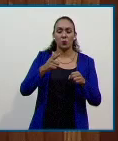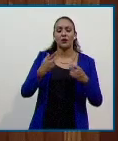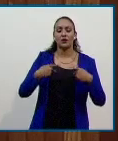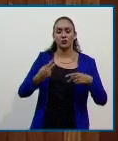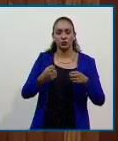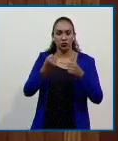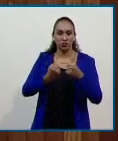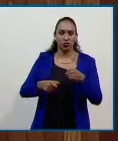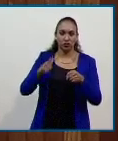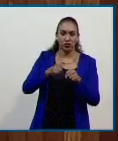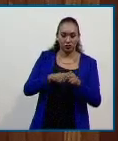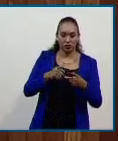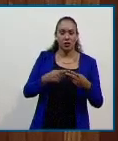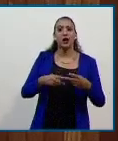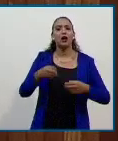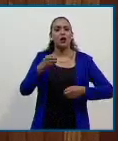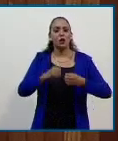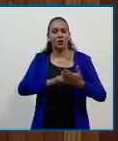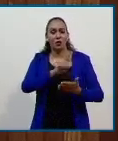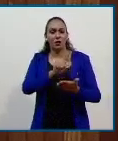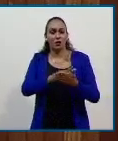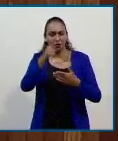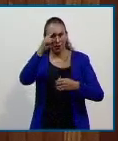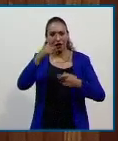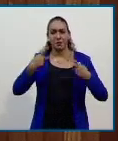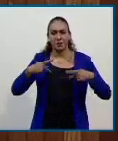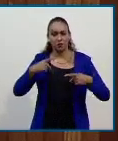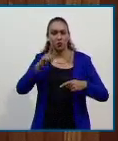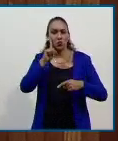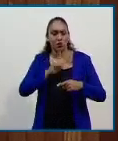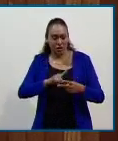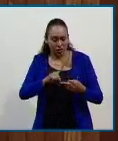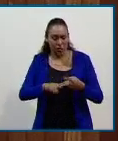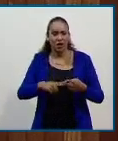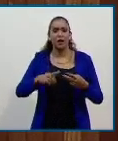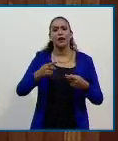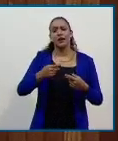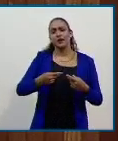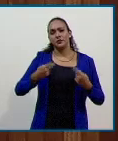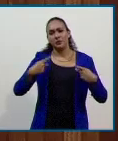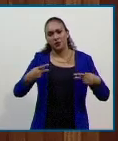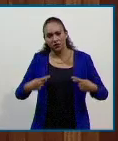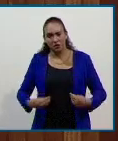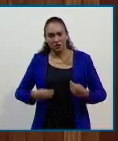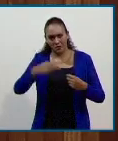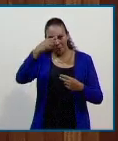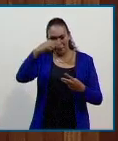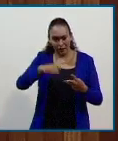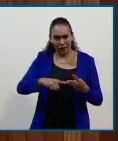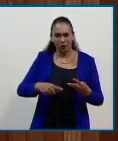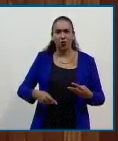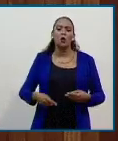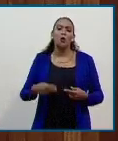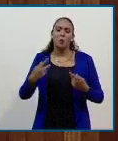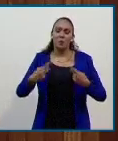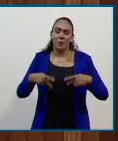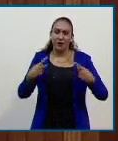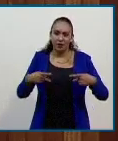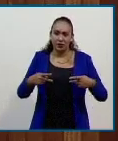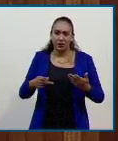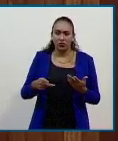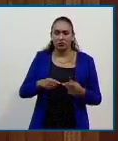justicia ambiental, justicia para las mujeres, justicia para todas las personas y